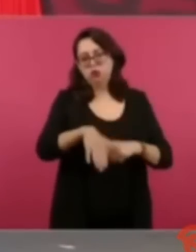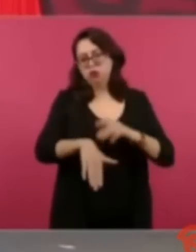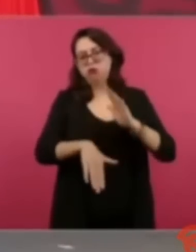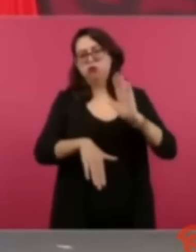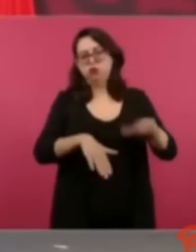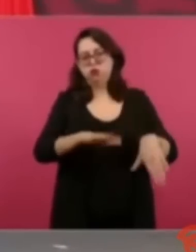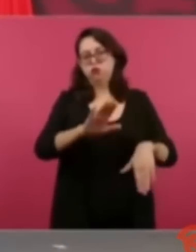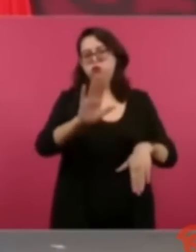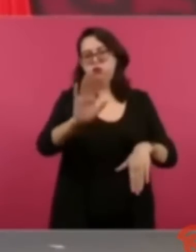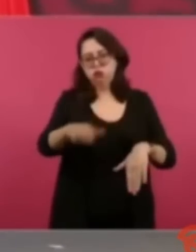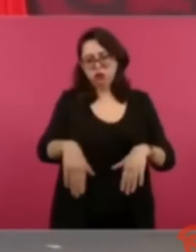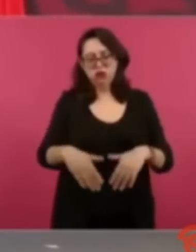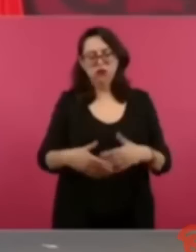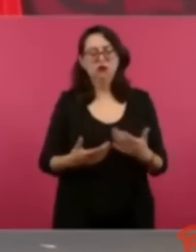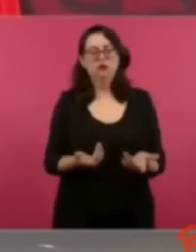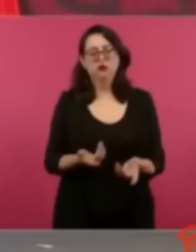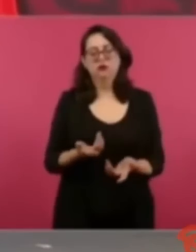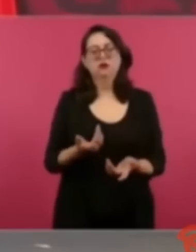son los heridos.